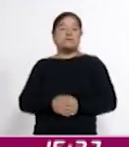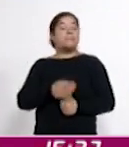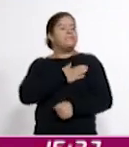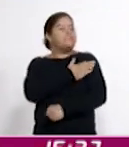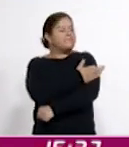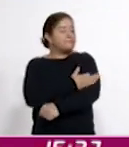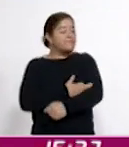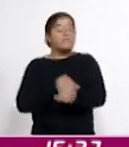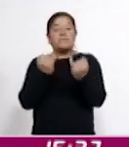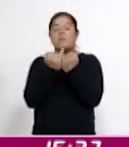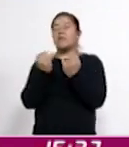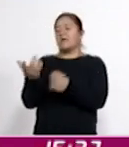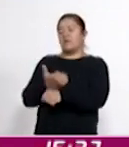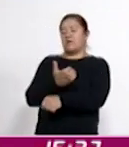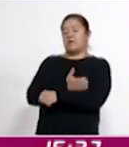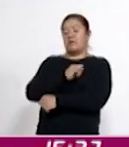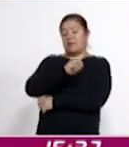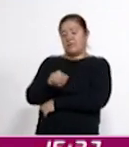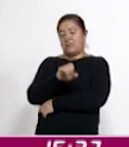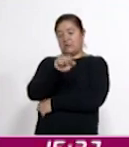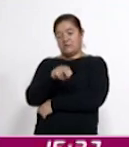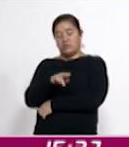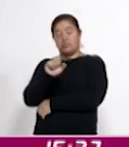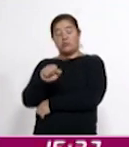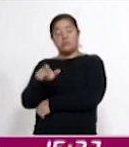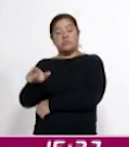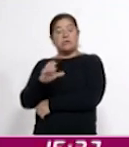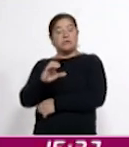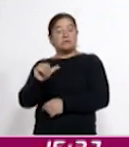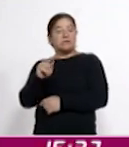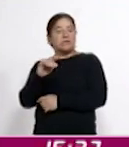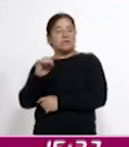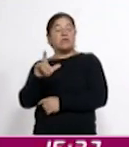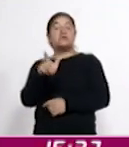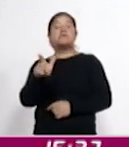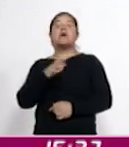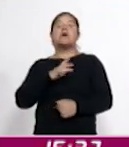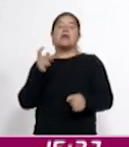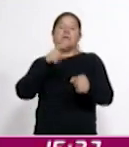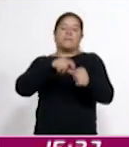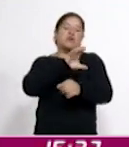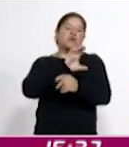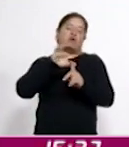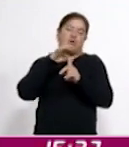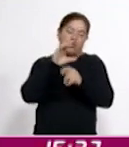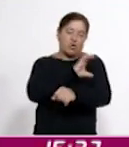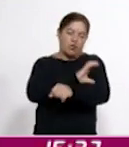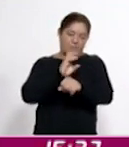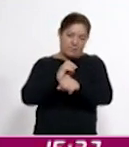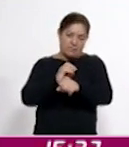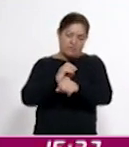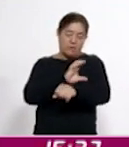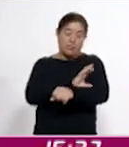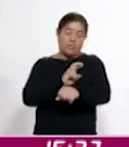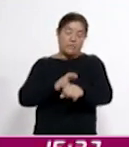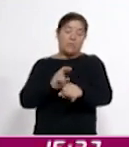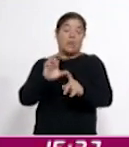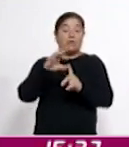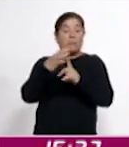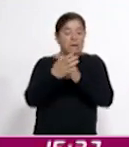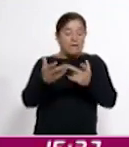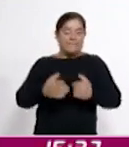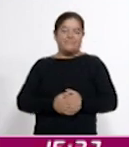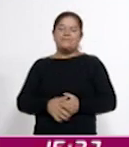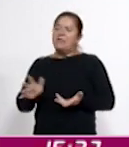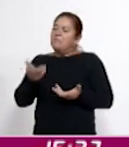acompaña Jesús Israel Castellanos, él es integrante del comité organizador de esta feria. Bueno, pues vamos a empezar, coméntenos cómo estará